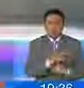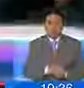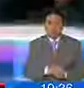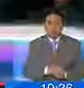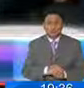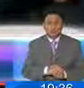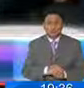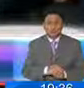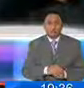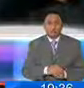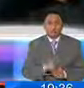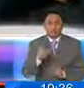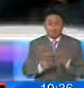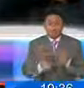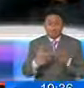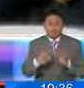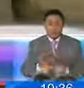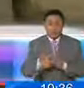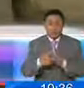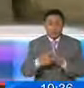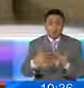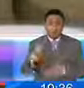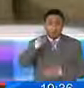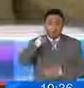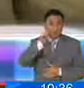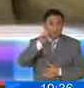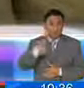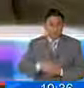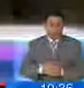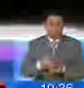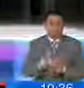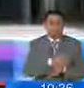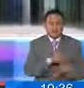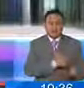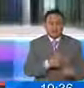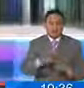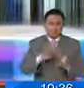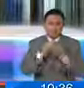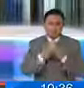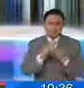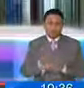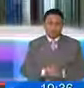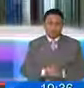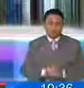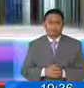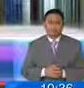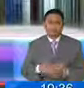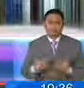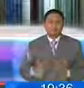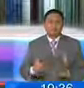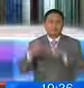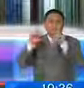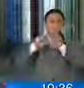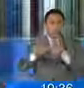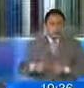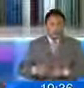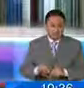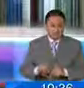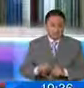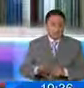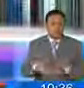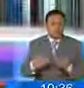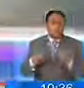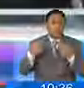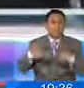han decidido empezar su vida sexual es la planificación familiar. Hay múltiples y hay que ver el método que se